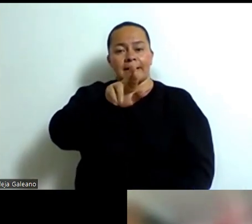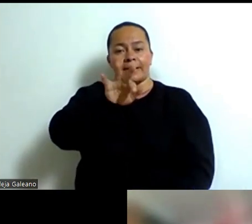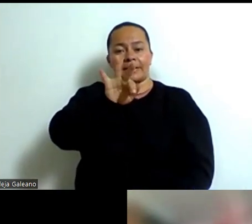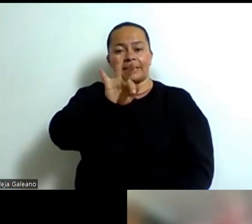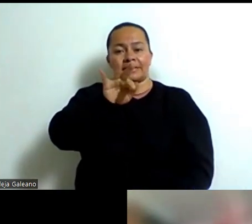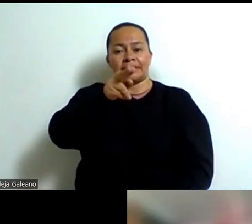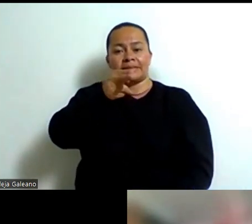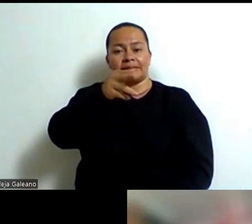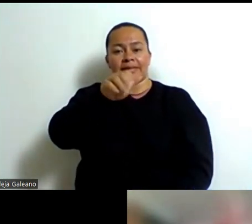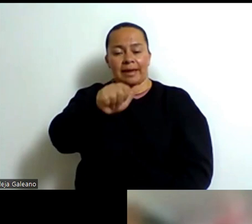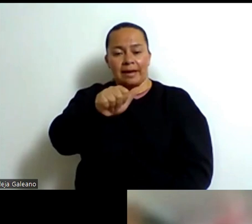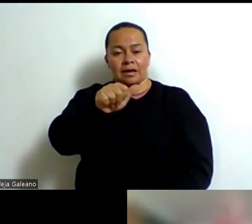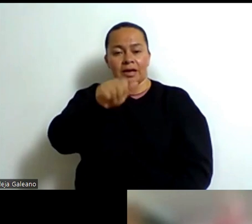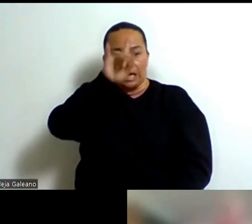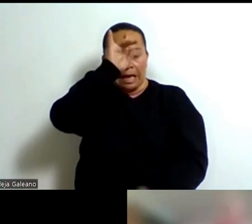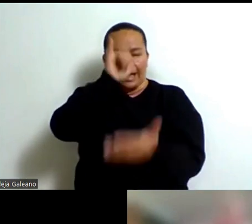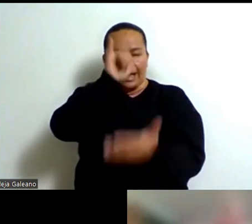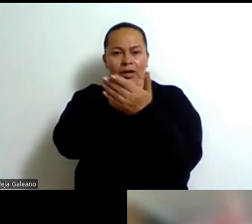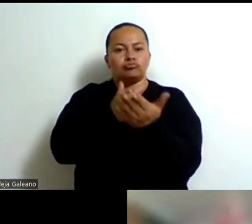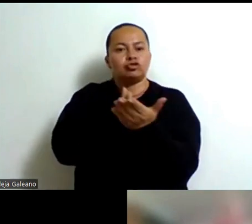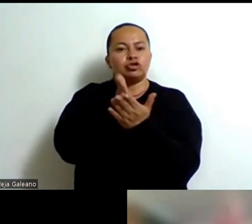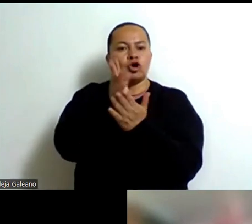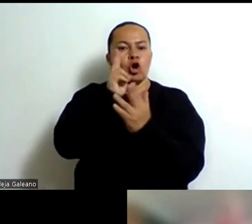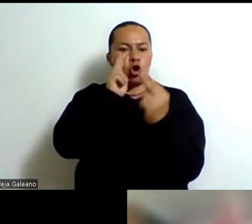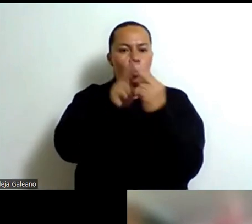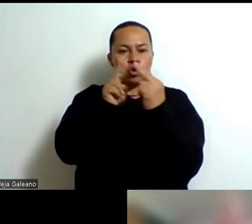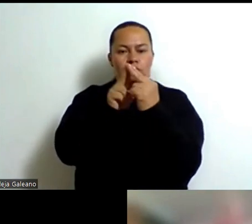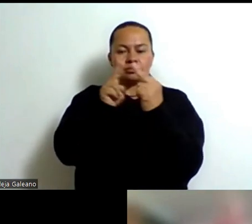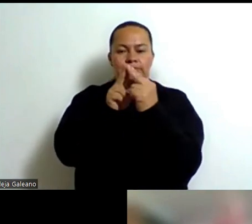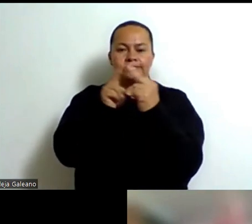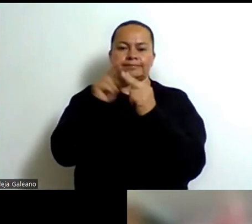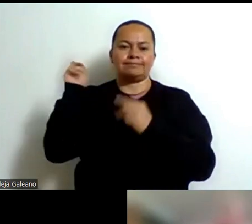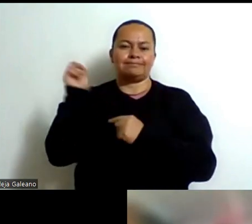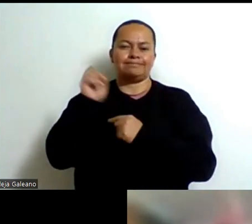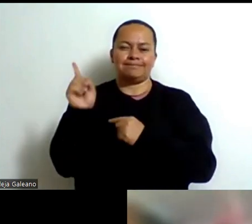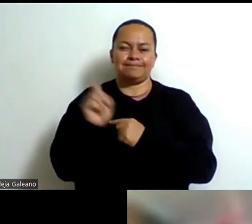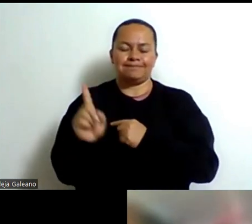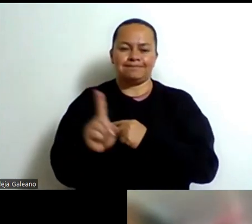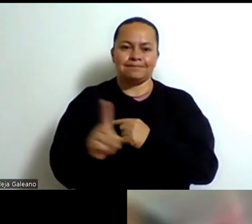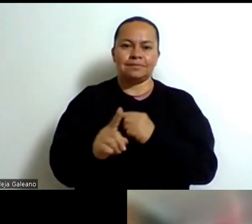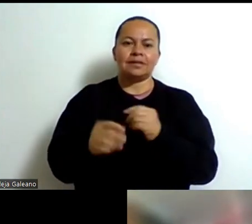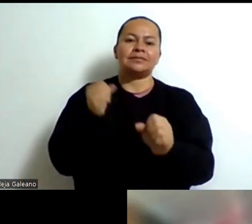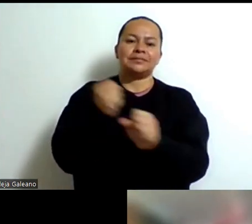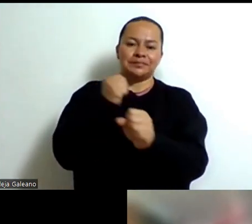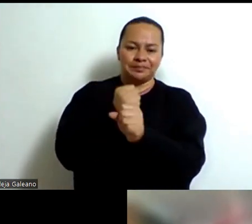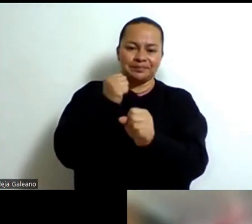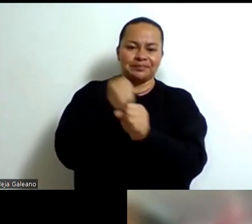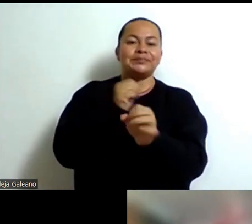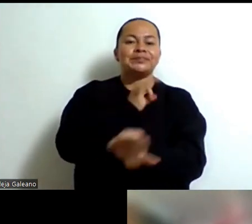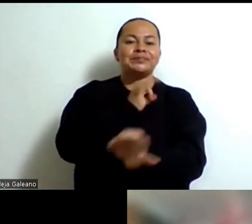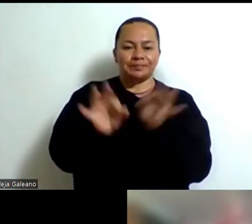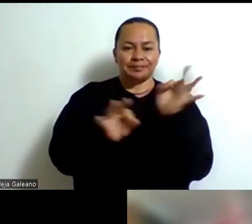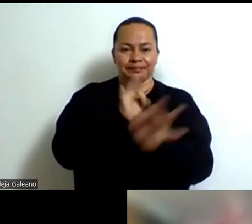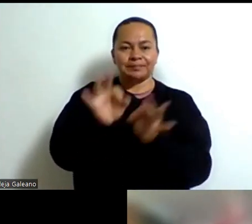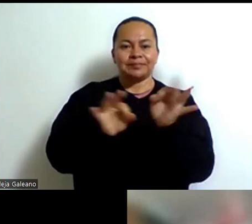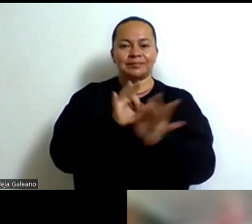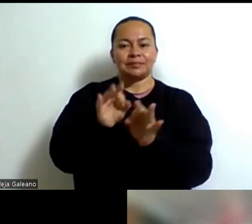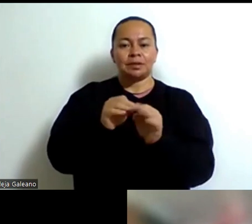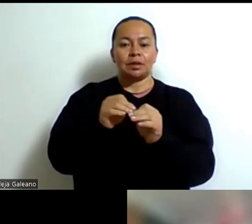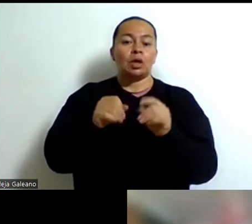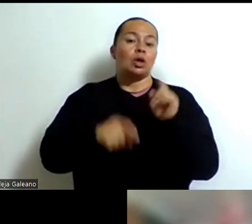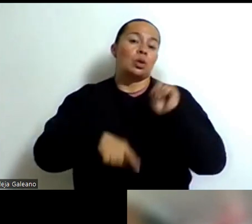jurisprudencial en lo cual se ha avanzado Desde esa mirada de el cuidado no lo puedo decir